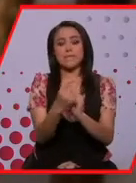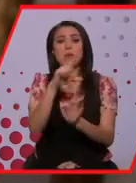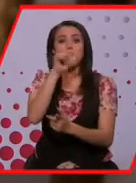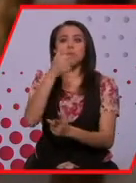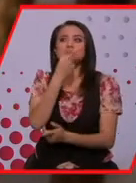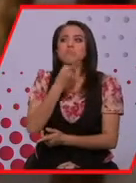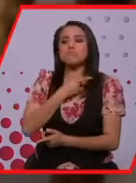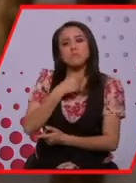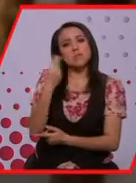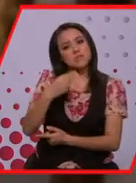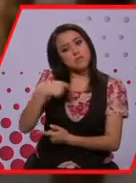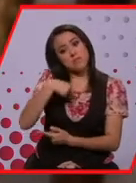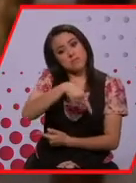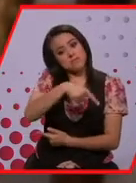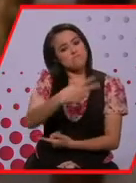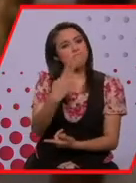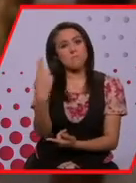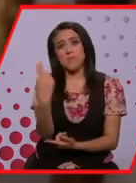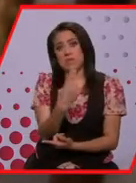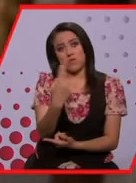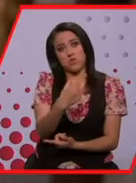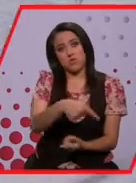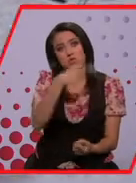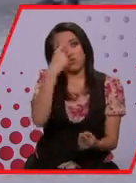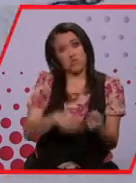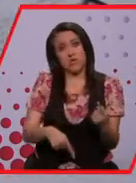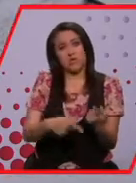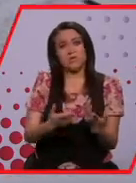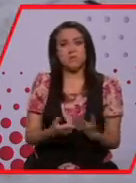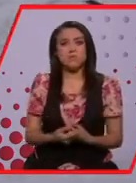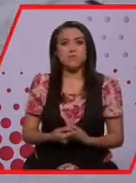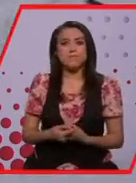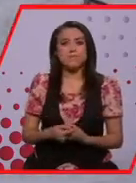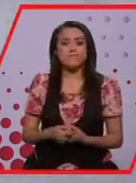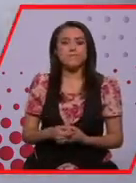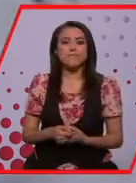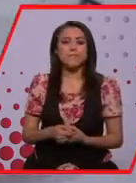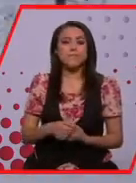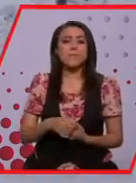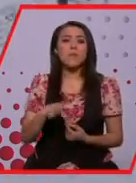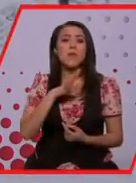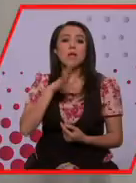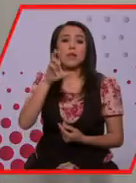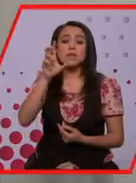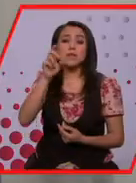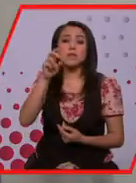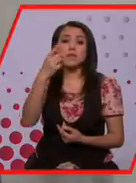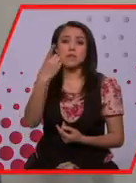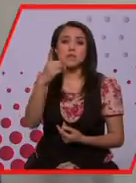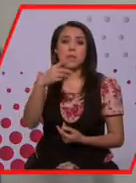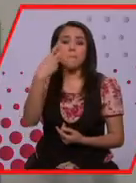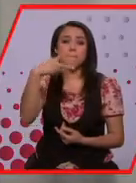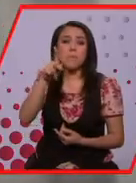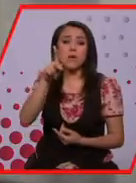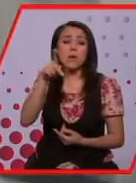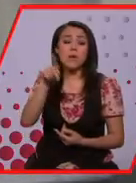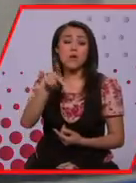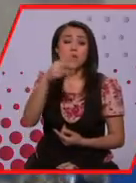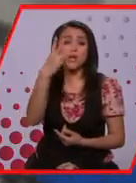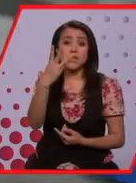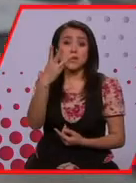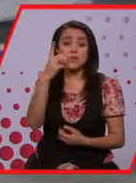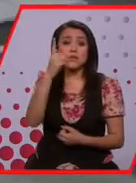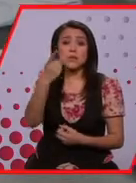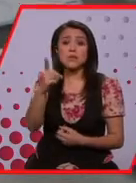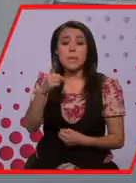que necesita ya el departamento. Que nos saliéramos. ¿Acuerdan que el departamento sería entregado el 30 de diciembre? Pero el día 3 del mismo mes, Priscila,